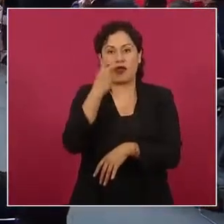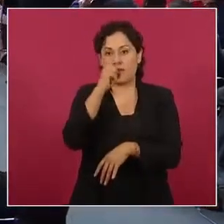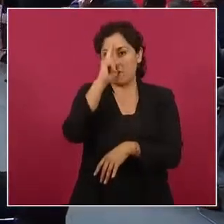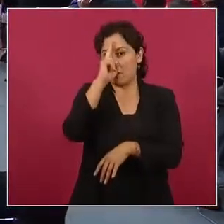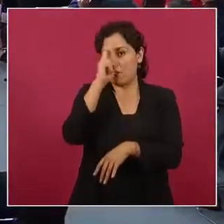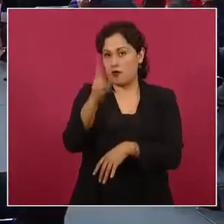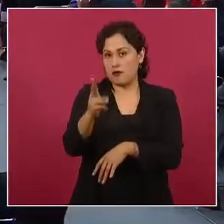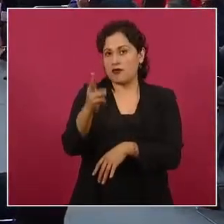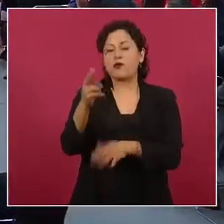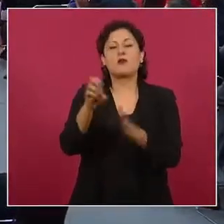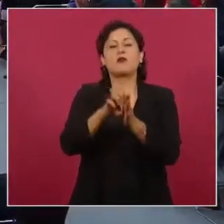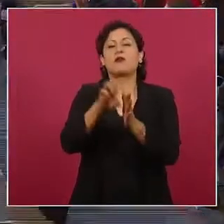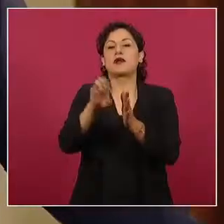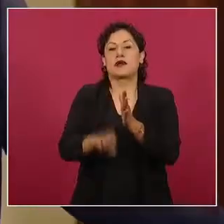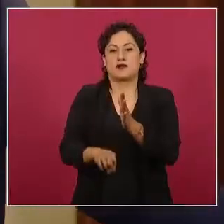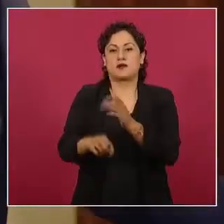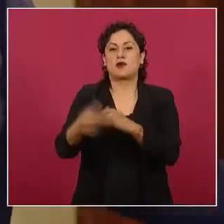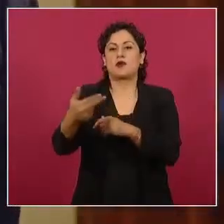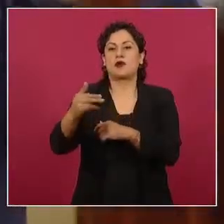Iberdrola